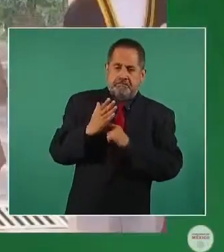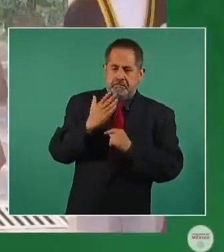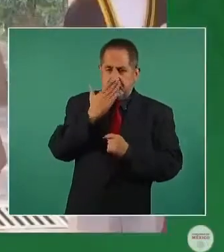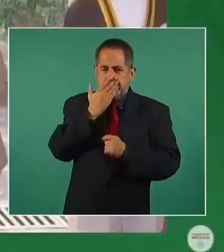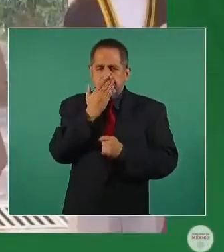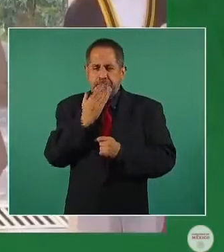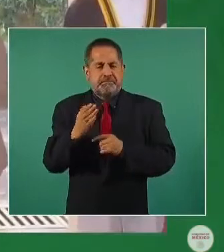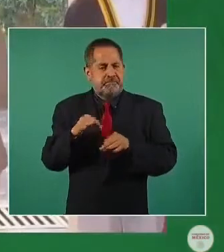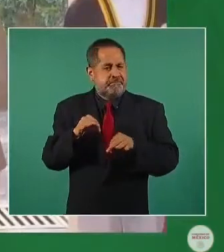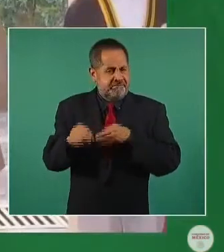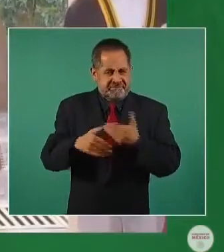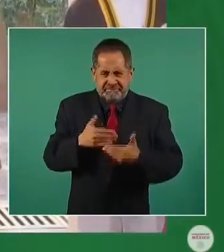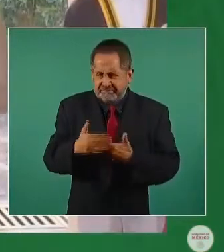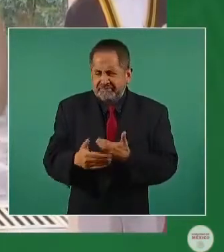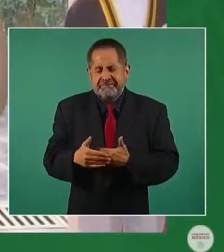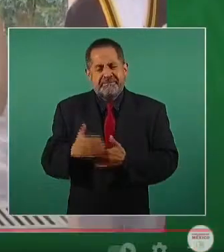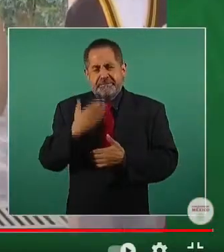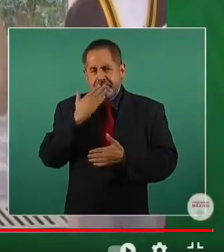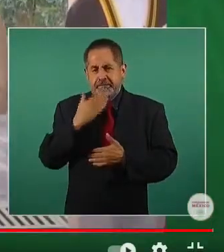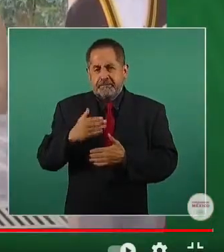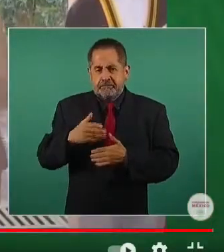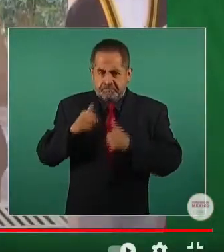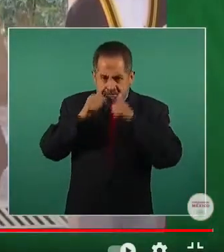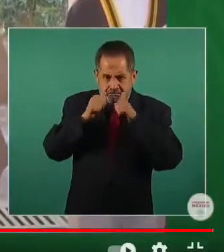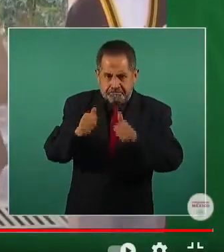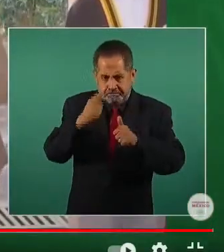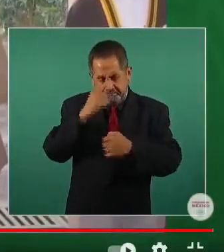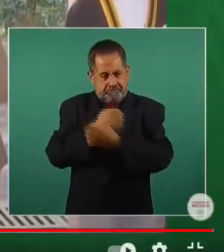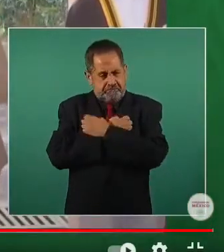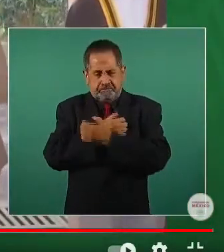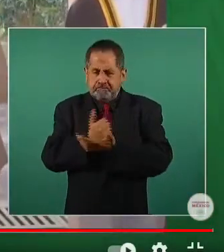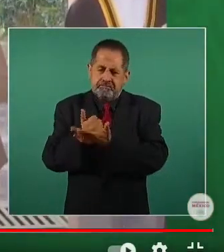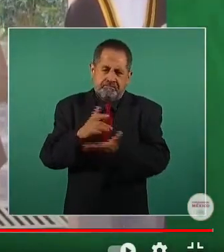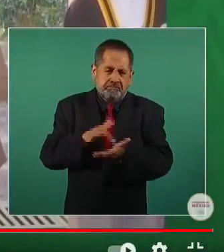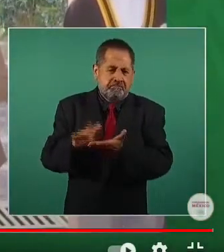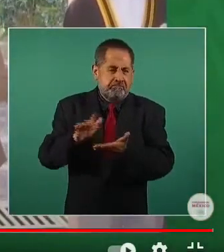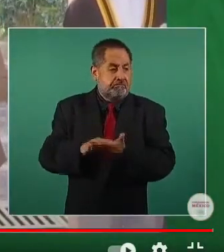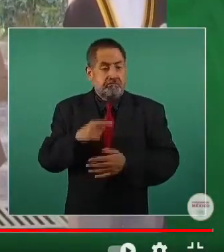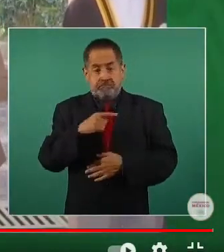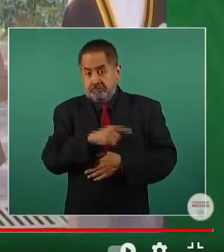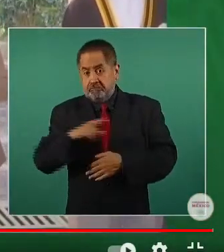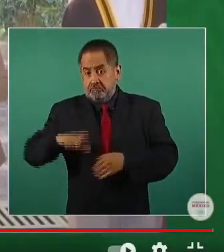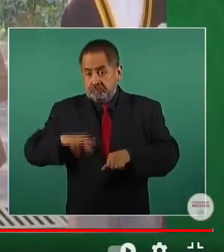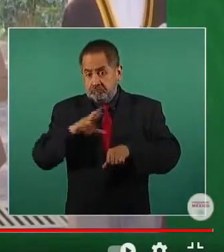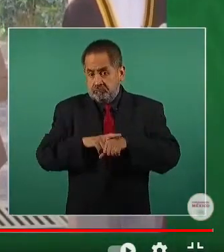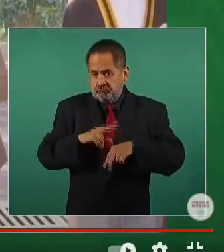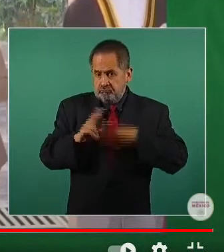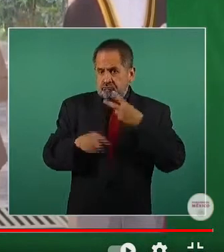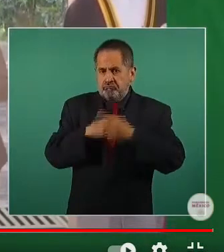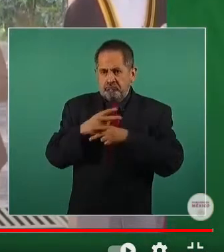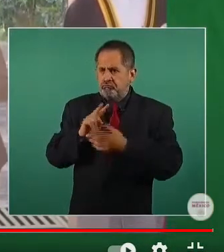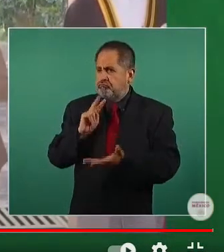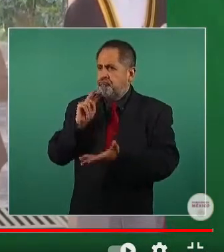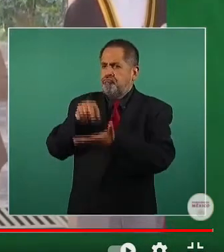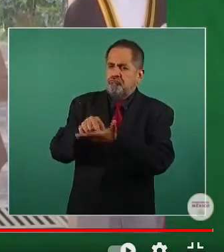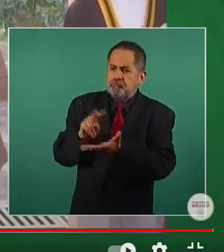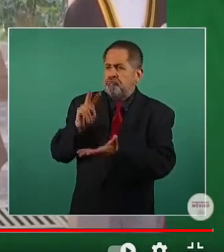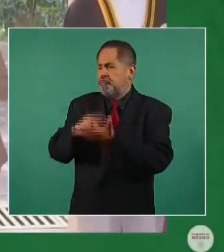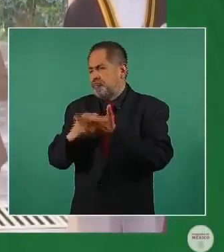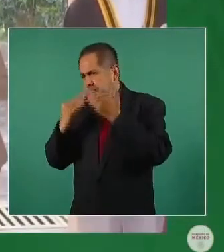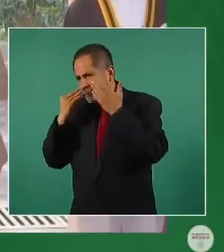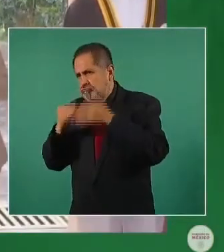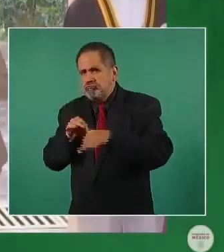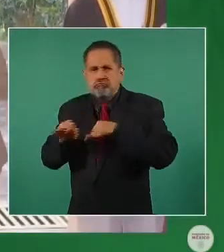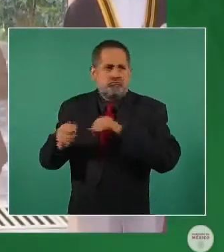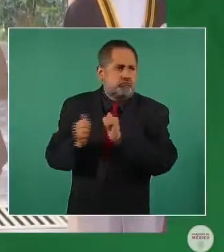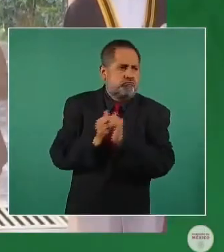ese trabajo y ese interés que tiene para la educación. Ha estado de manera presente en las escuelas, trabajando